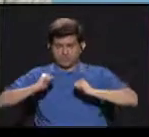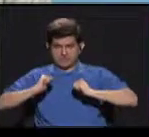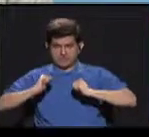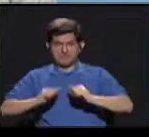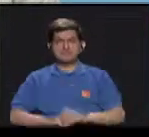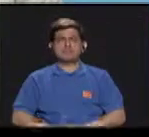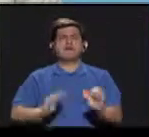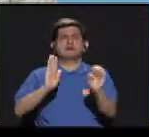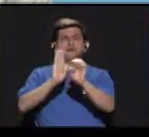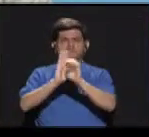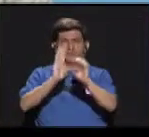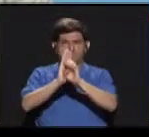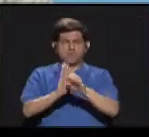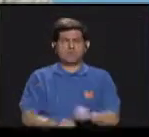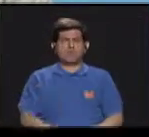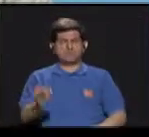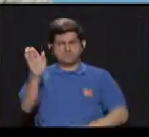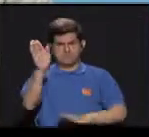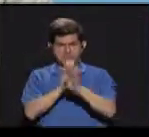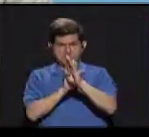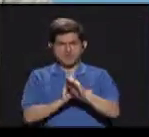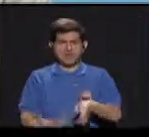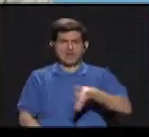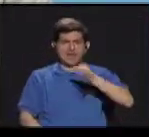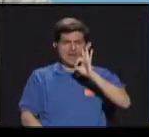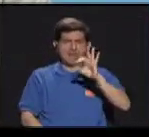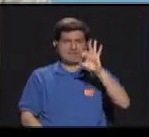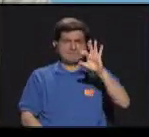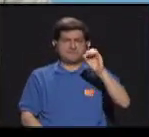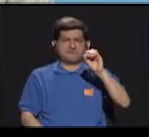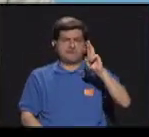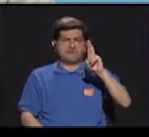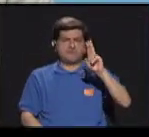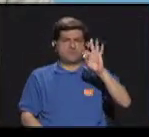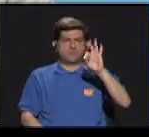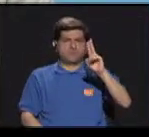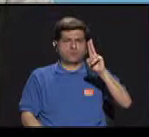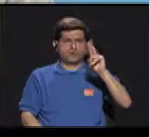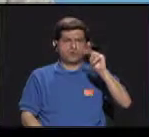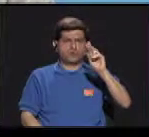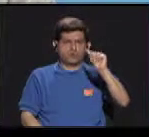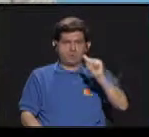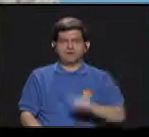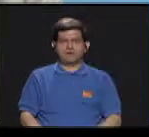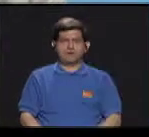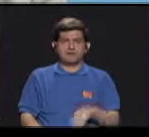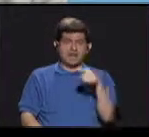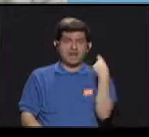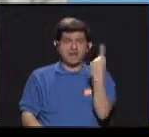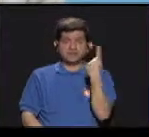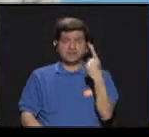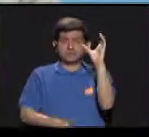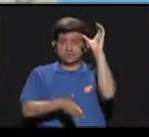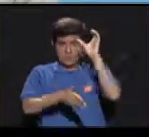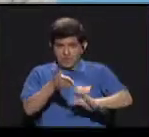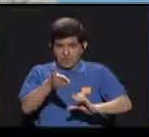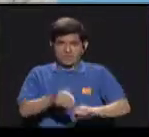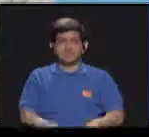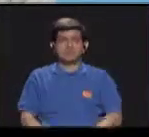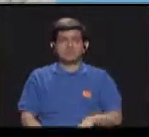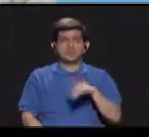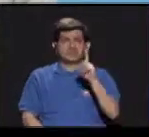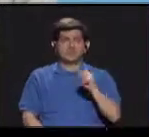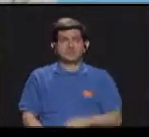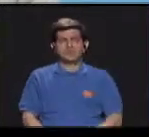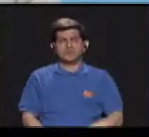dramático como el que desarrolla en Café Fortuna, que es el único capítulo